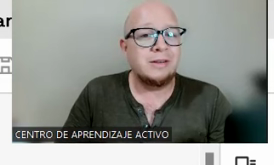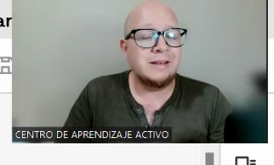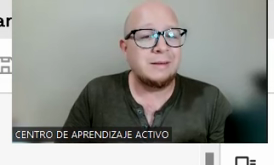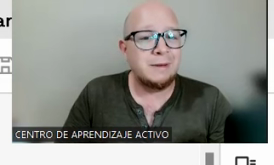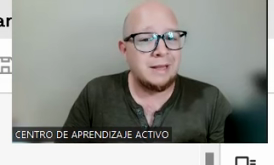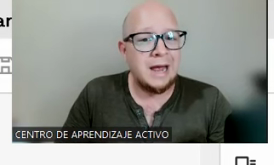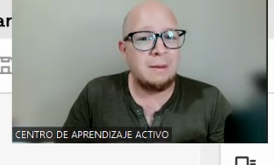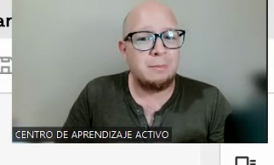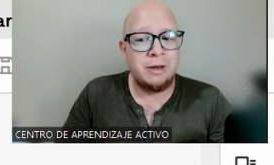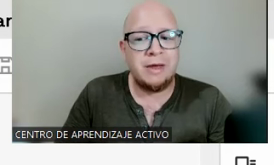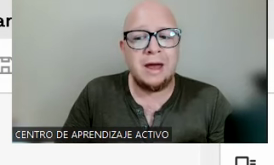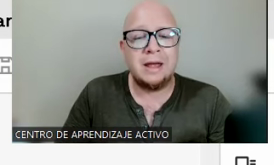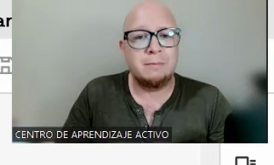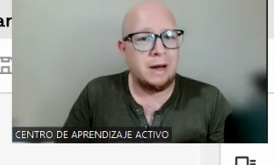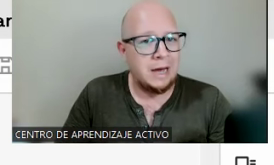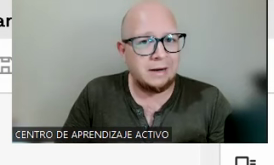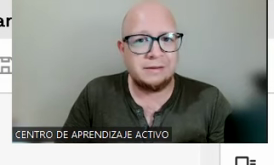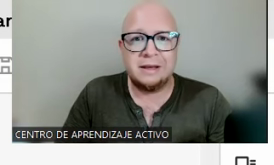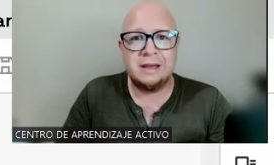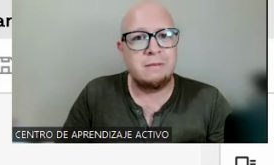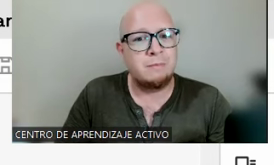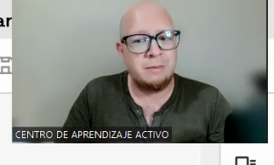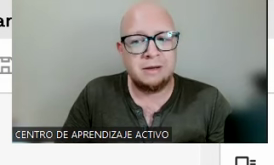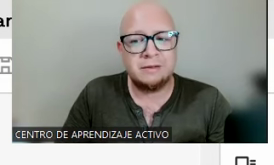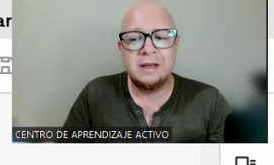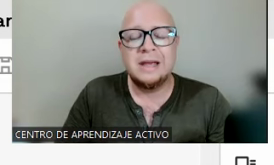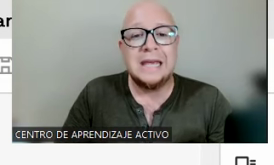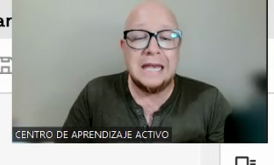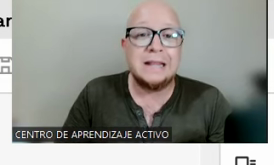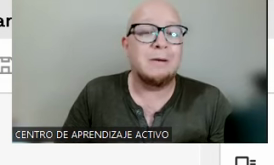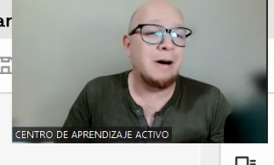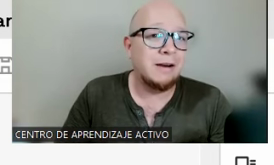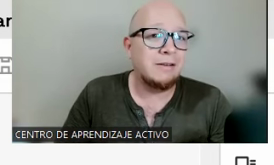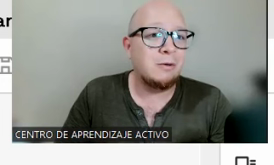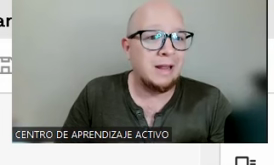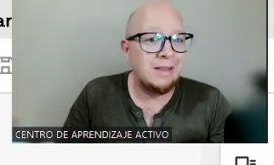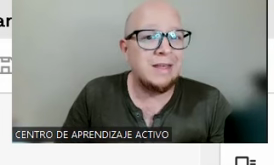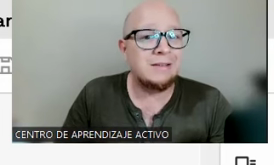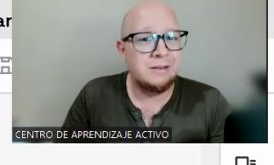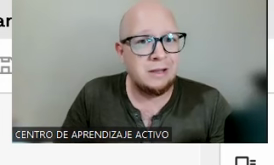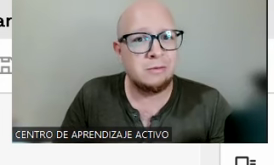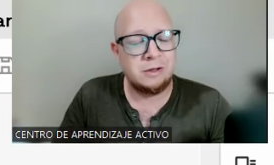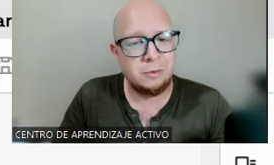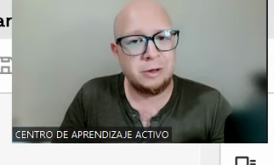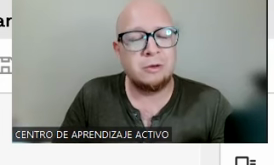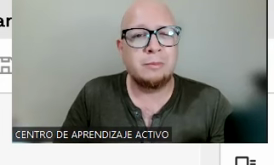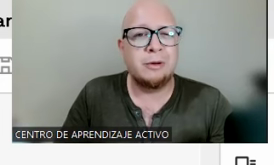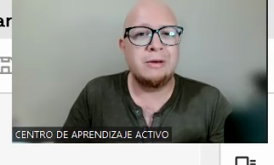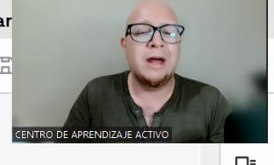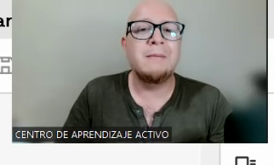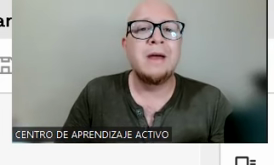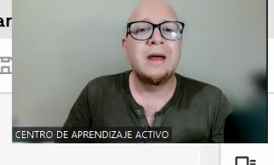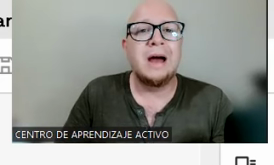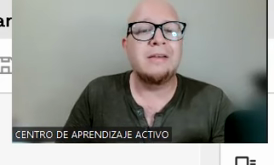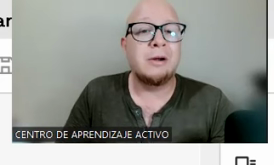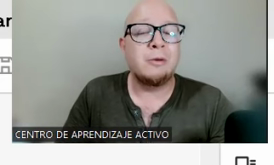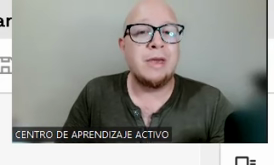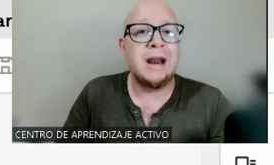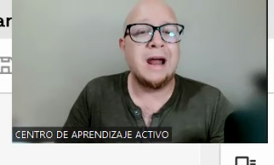intención es que este material pueda bajarse, imprimirse y trabajarse con las niñas y niños y sobre todo te puede ayudar